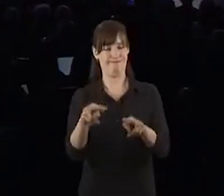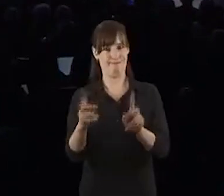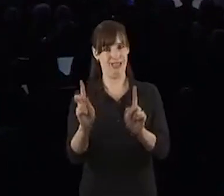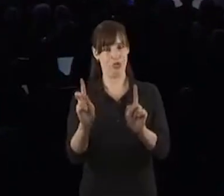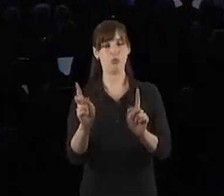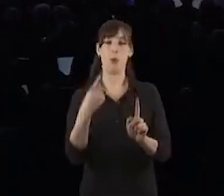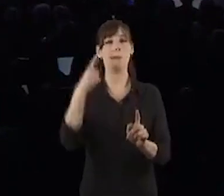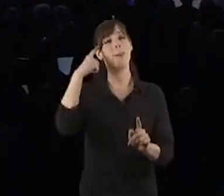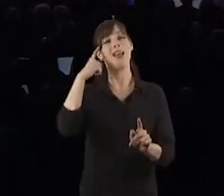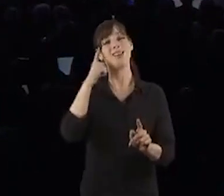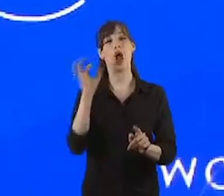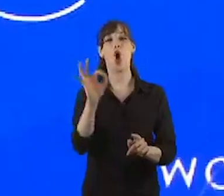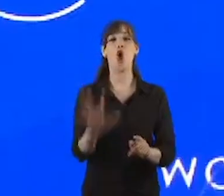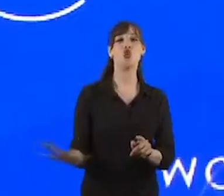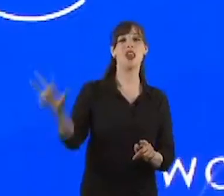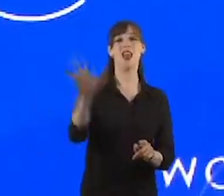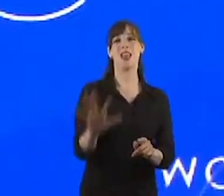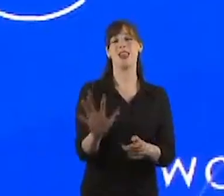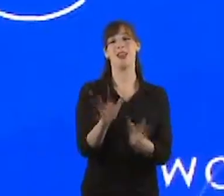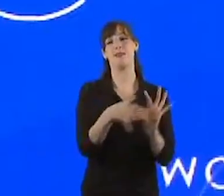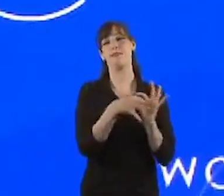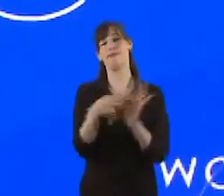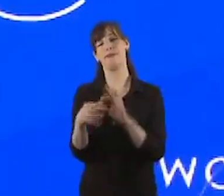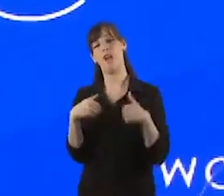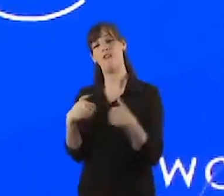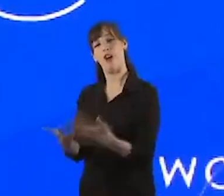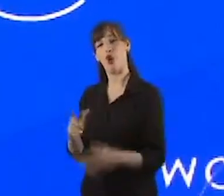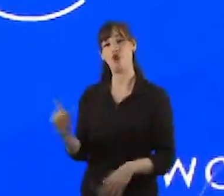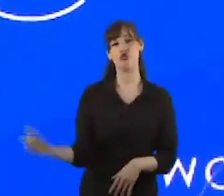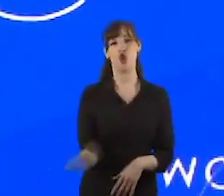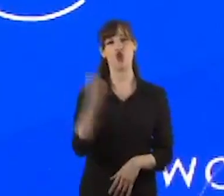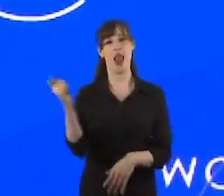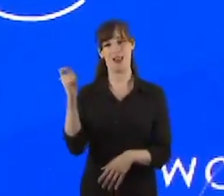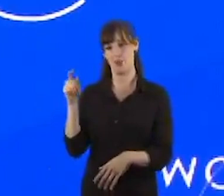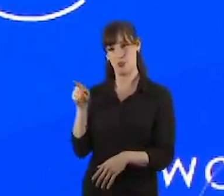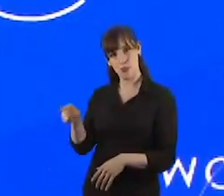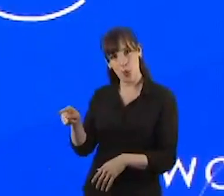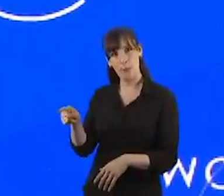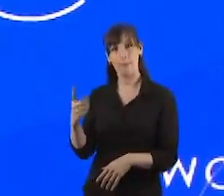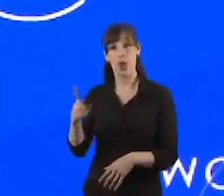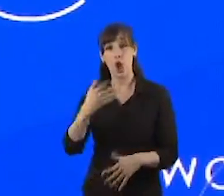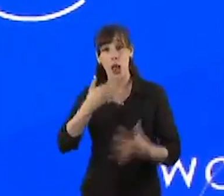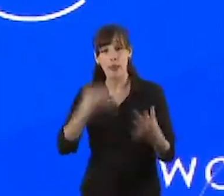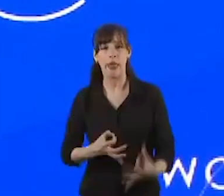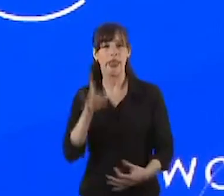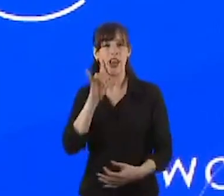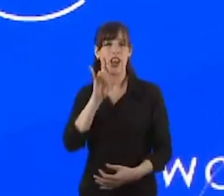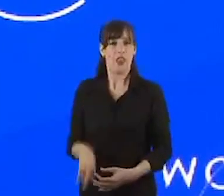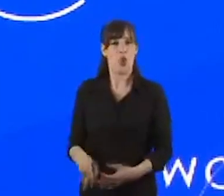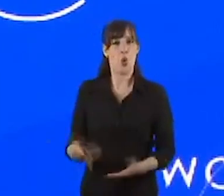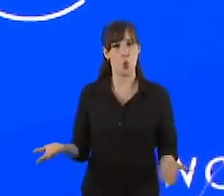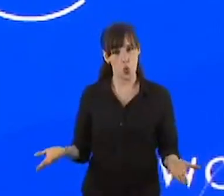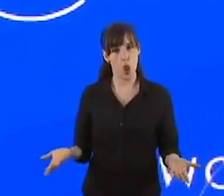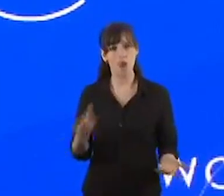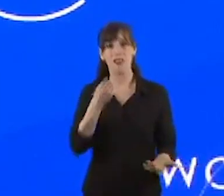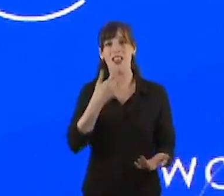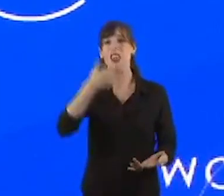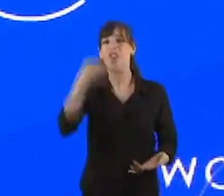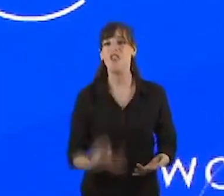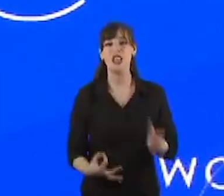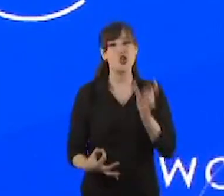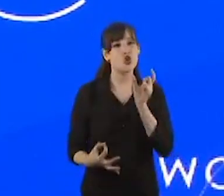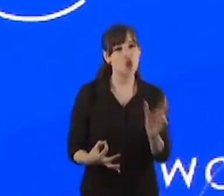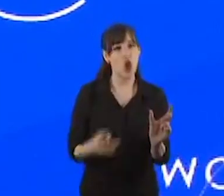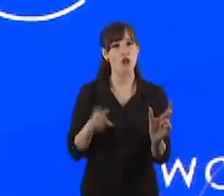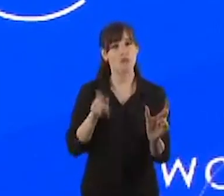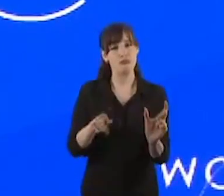se ha volcado al socialismo, pero solo es ridículo en la medida que uno se restringe a la definición económica tradicional